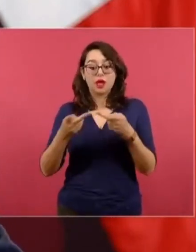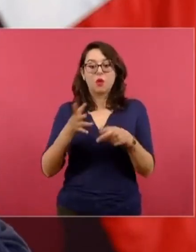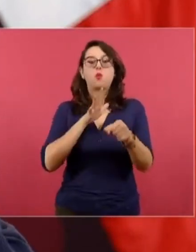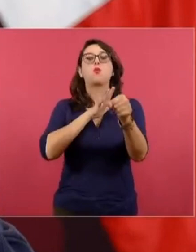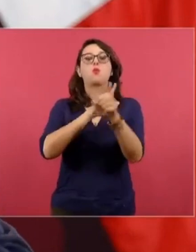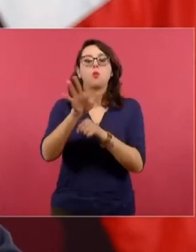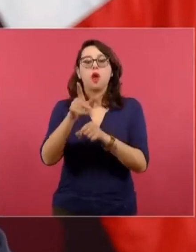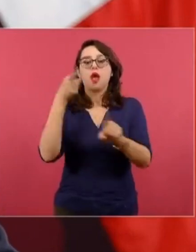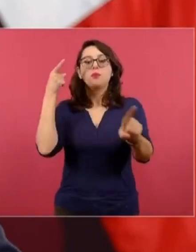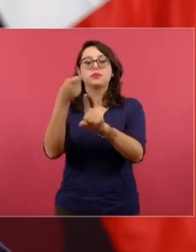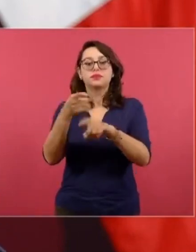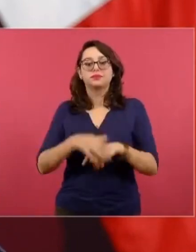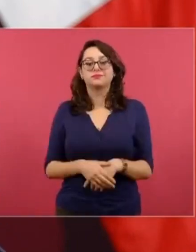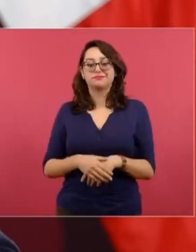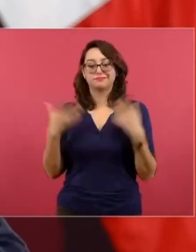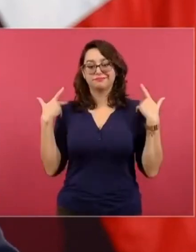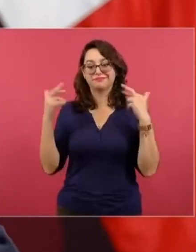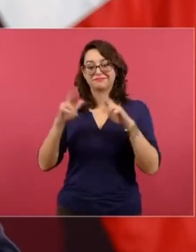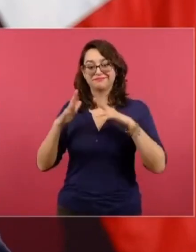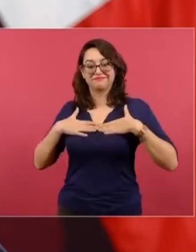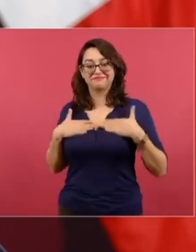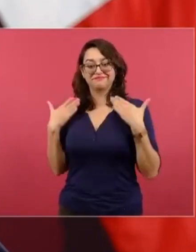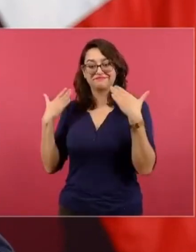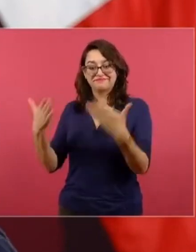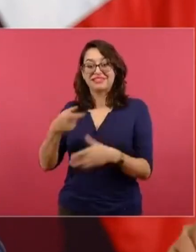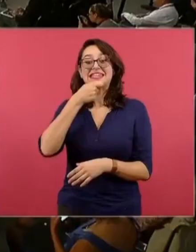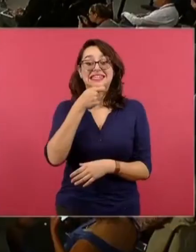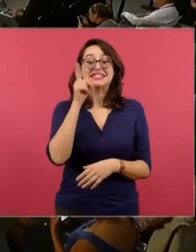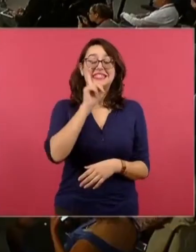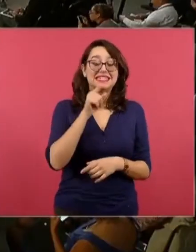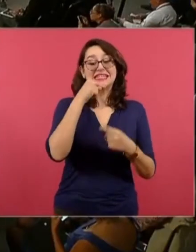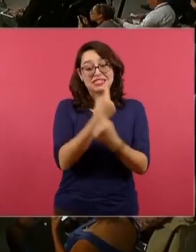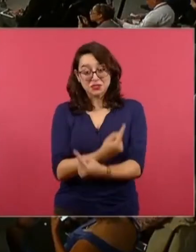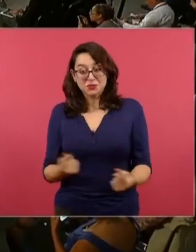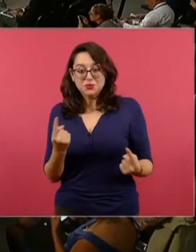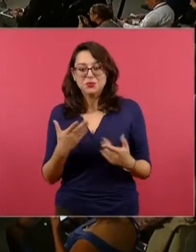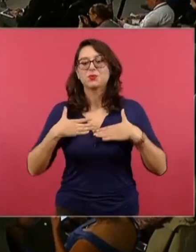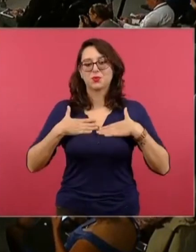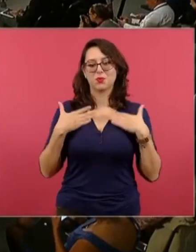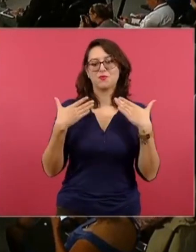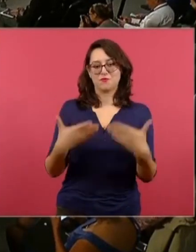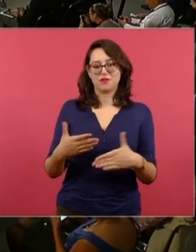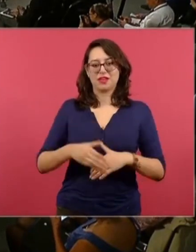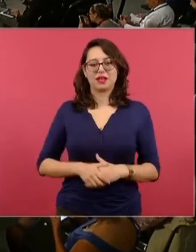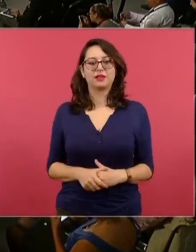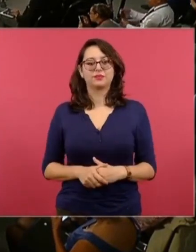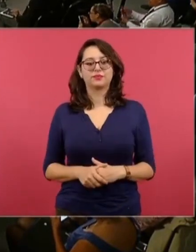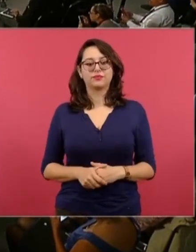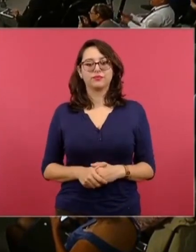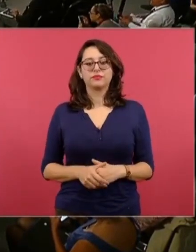y confía en los niños y niñas. Y esto es muy importante. Muy bien. Antonio